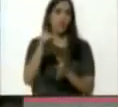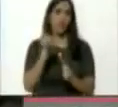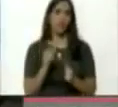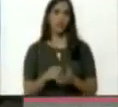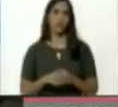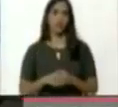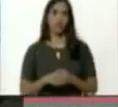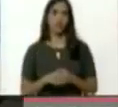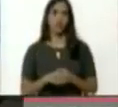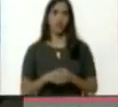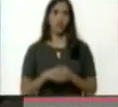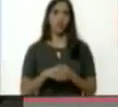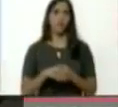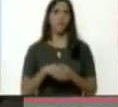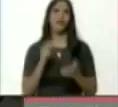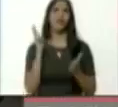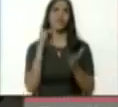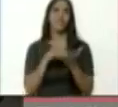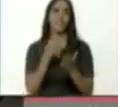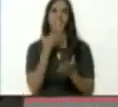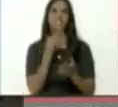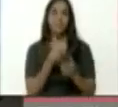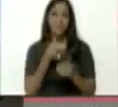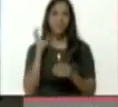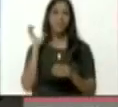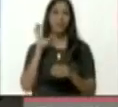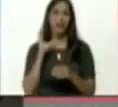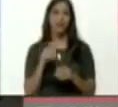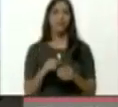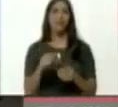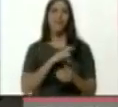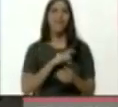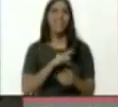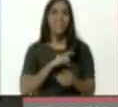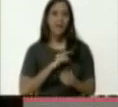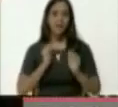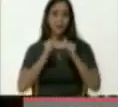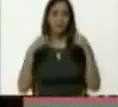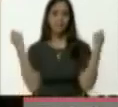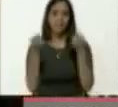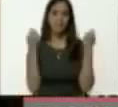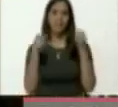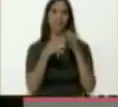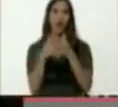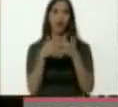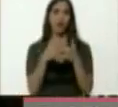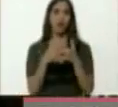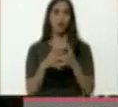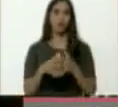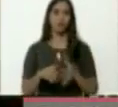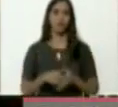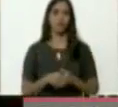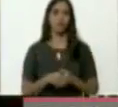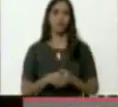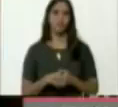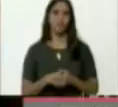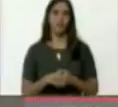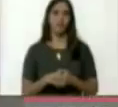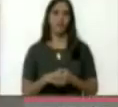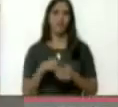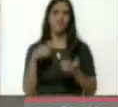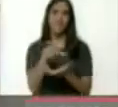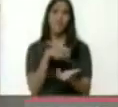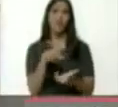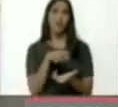de 3 meses, pero cuando llega diciembre este país... Claro, no, pero en enero empieza la campaña de los Estados Unidos. Eso es como la